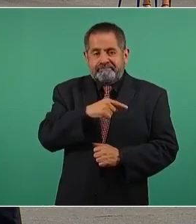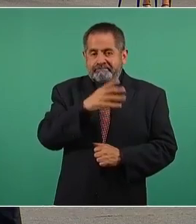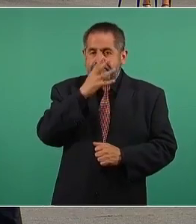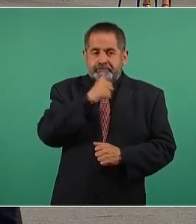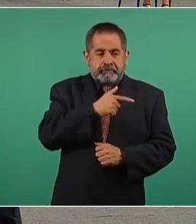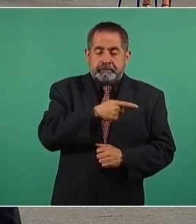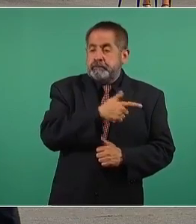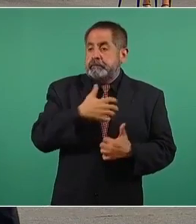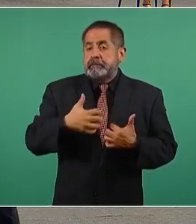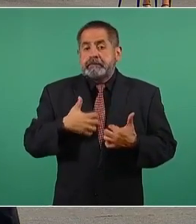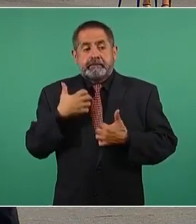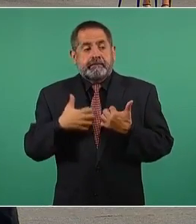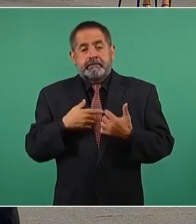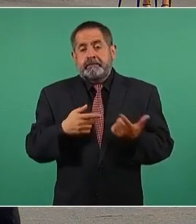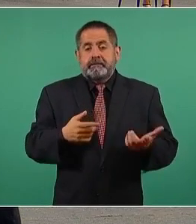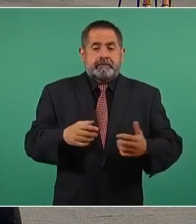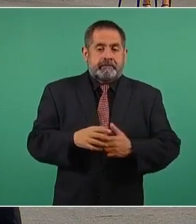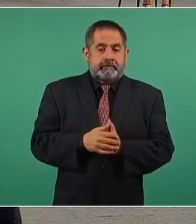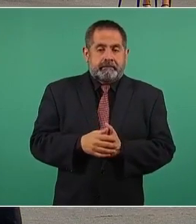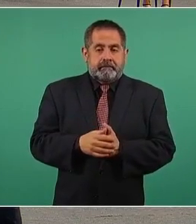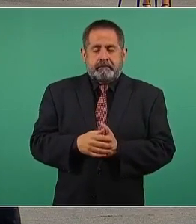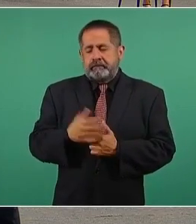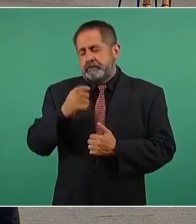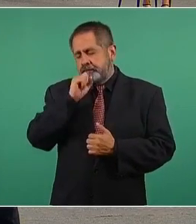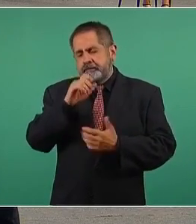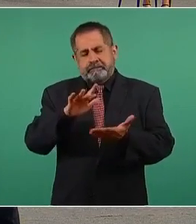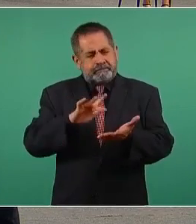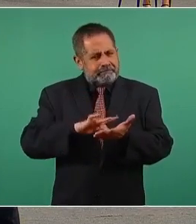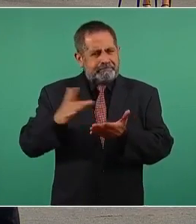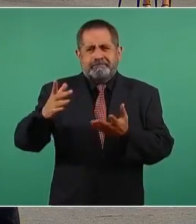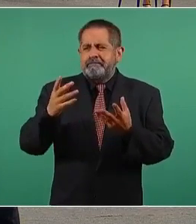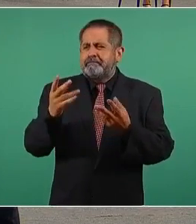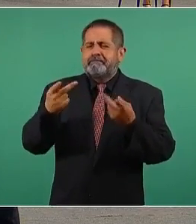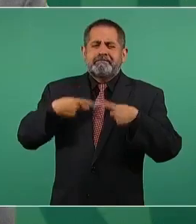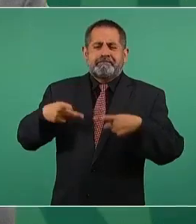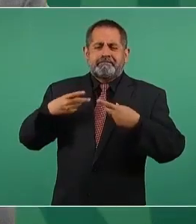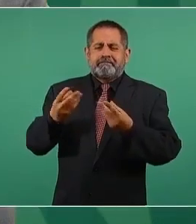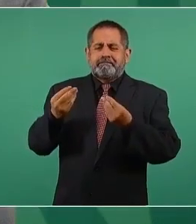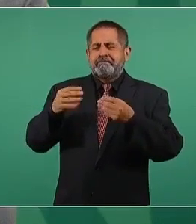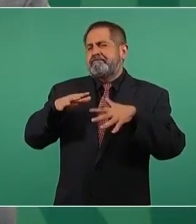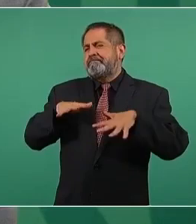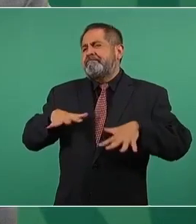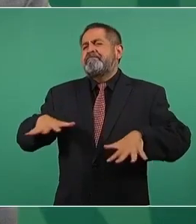y por eso también le agradezco mucho a la gente